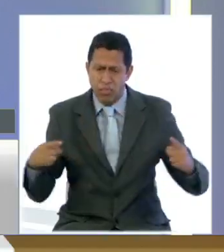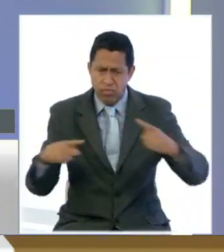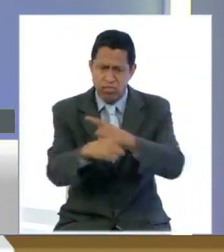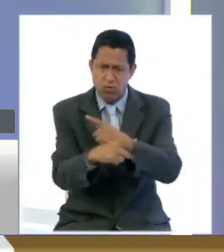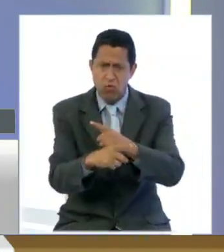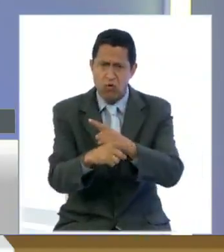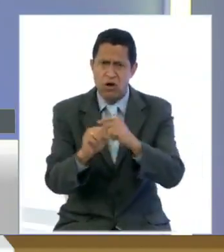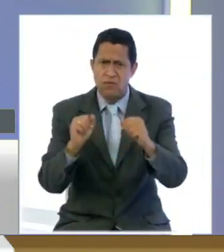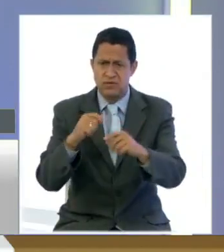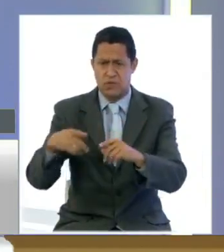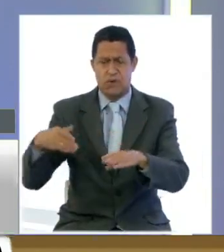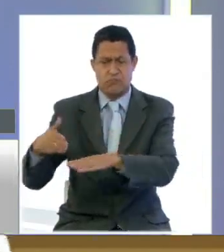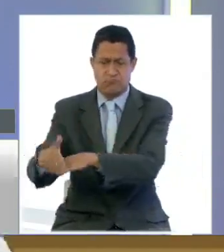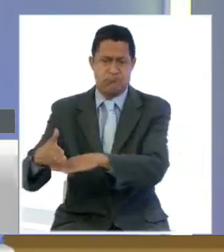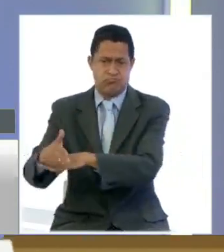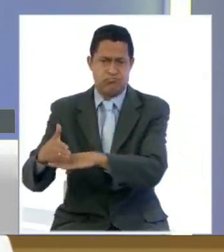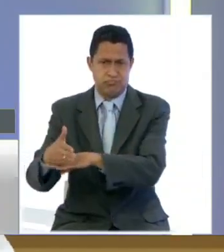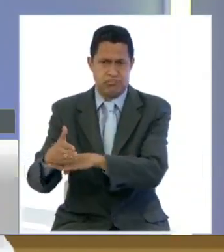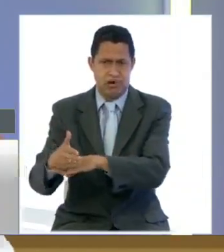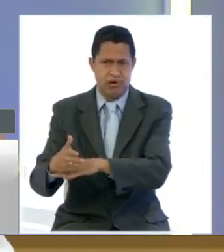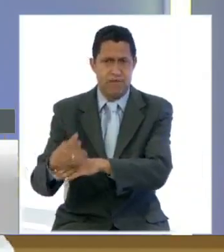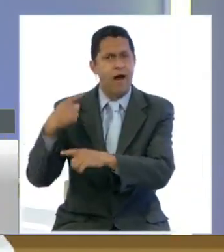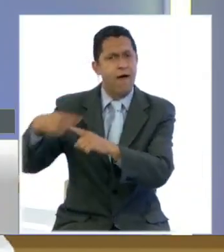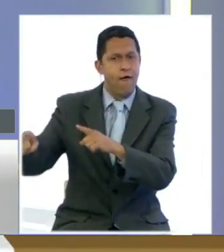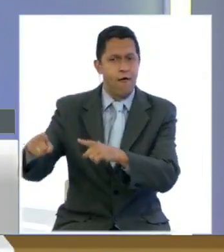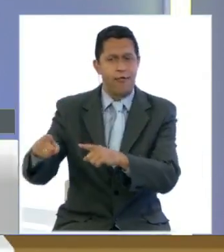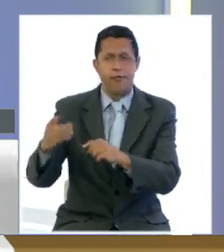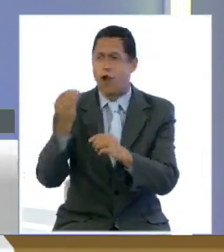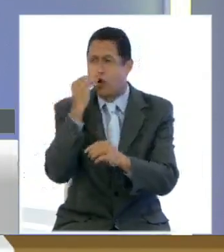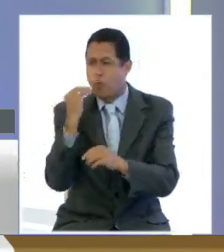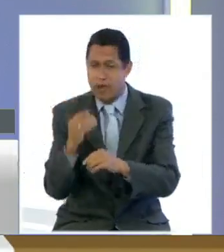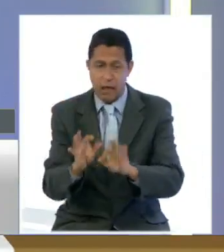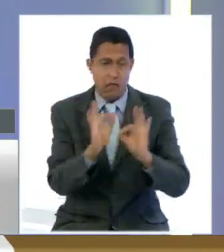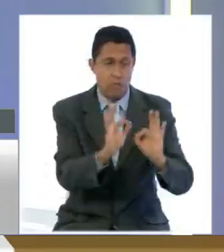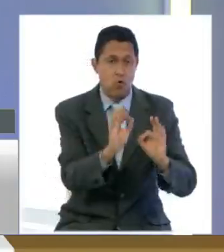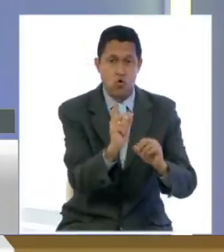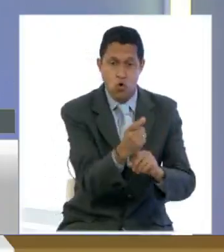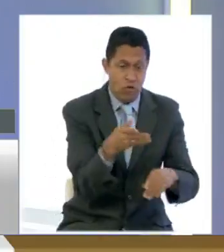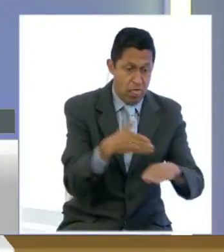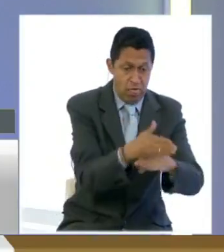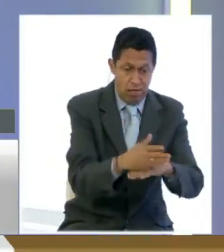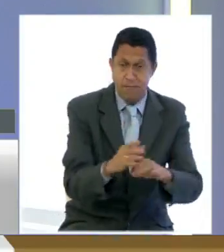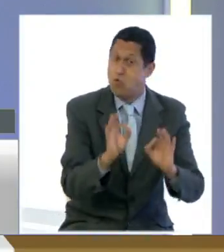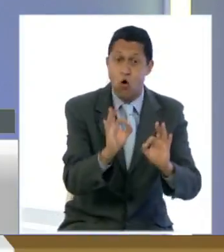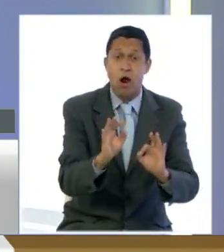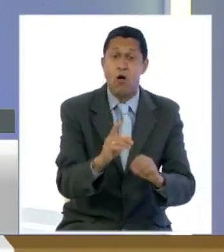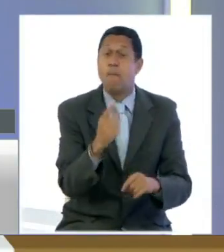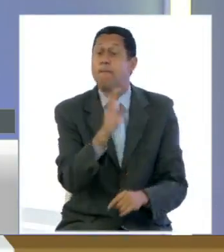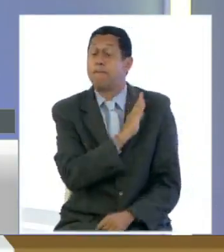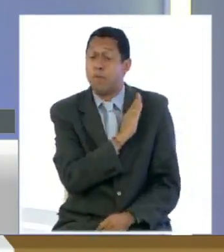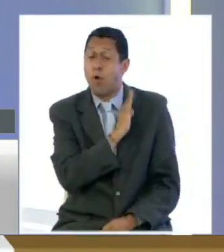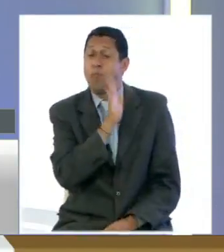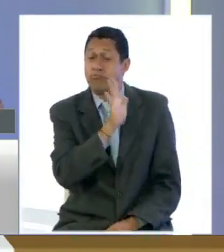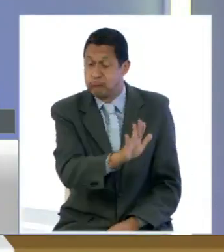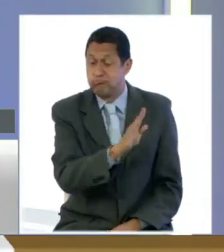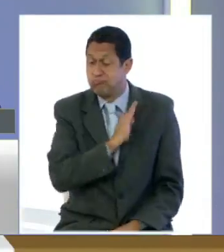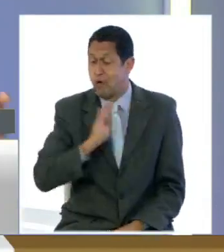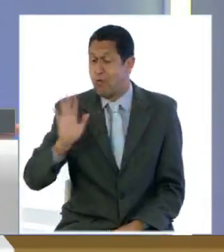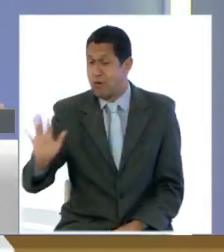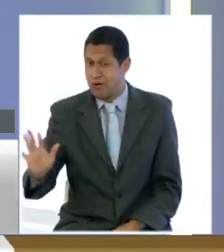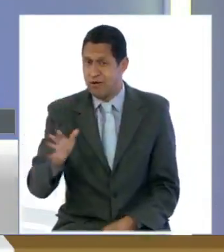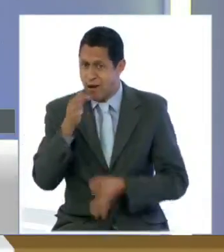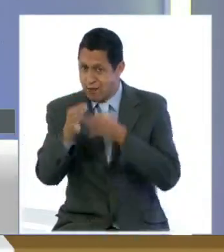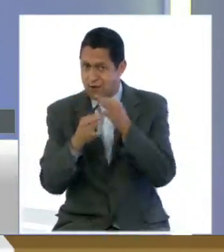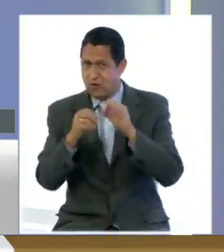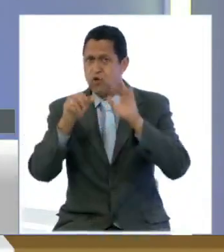utilizar utensilios de cocina que se usan para otros tipos de alimentos. Hay que tener utensilios específicamente para los celíacos. Hablemos de